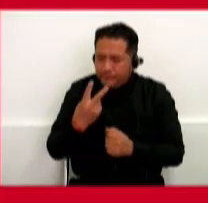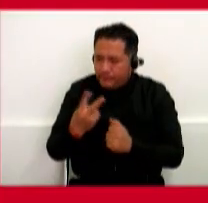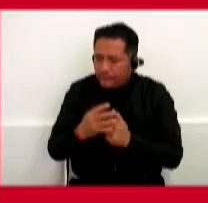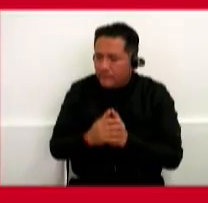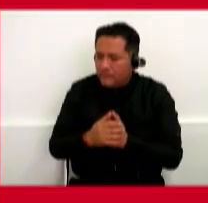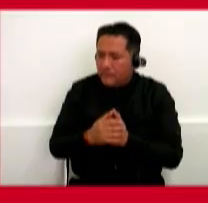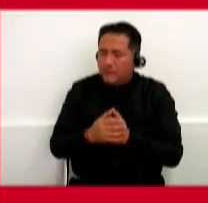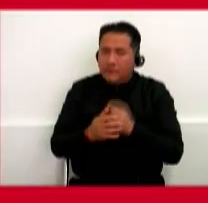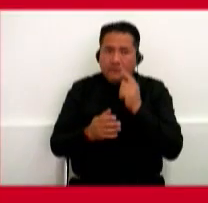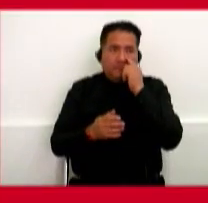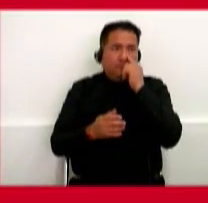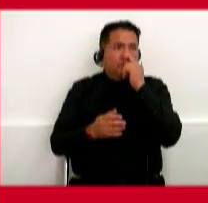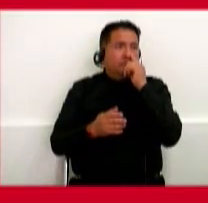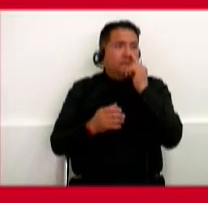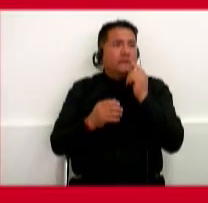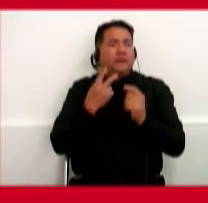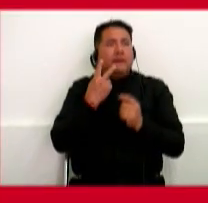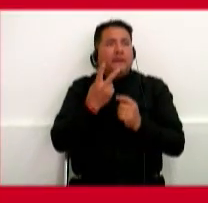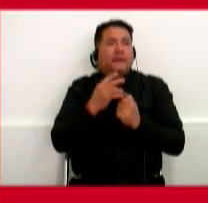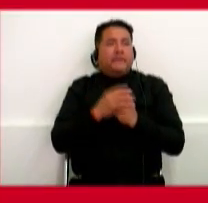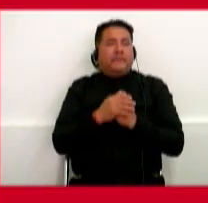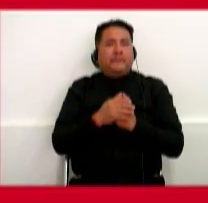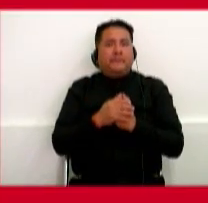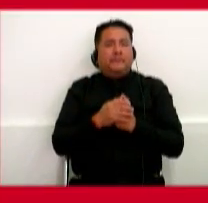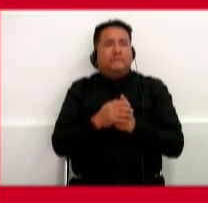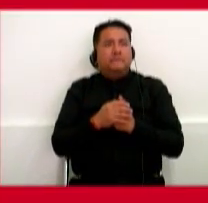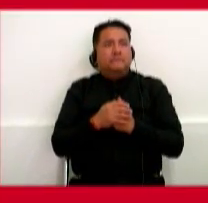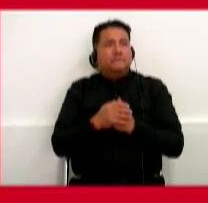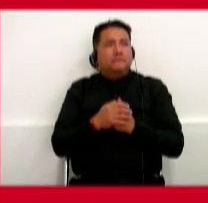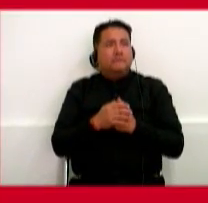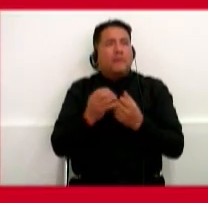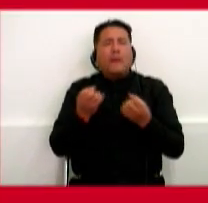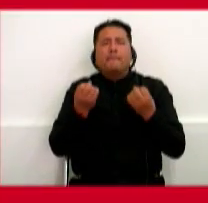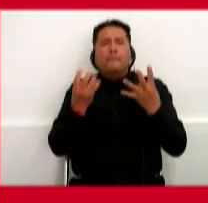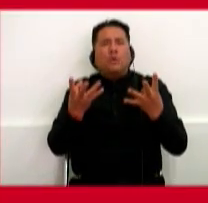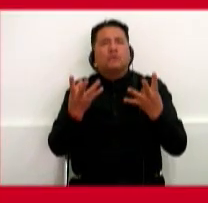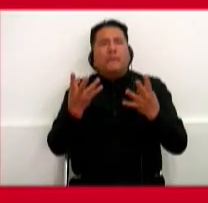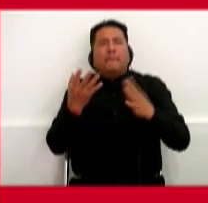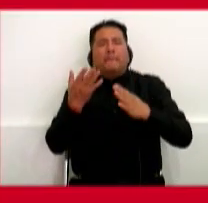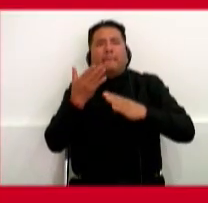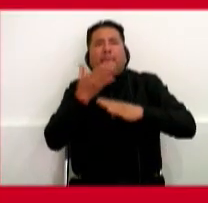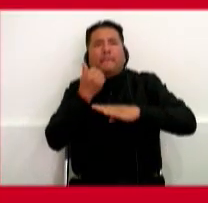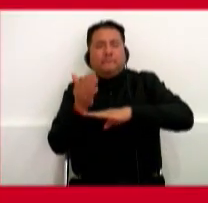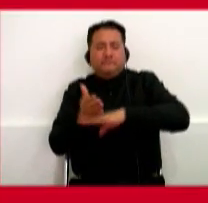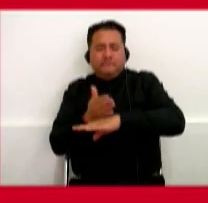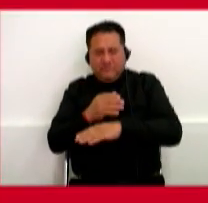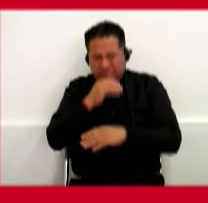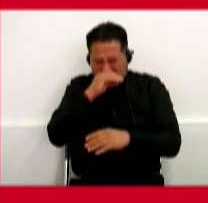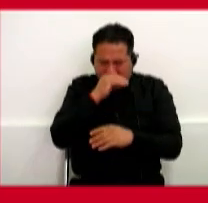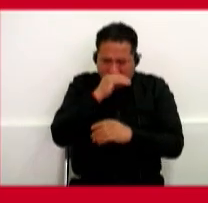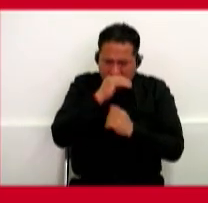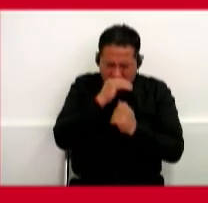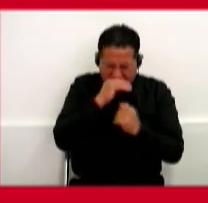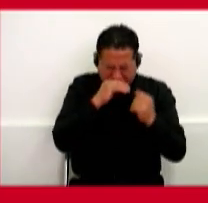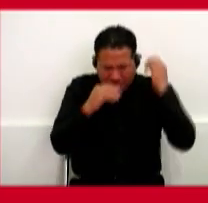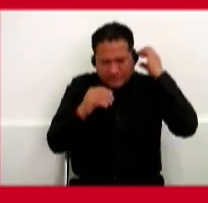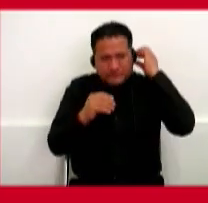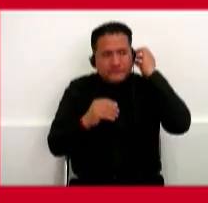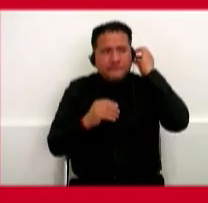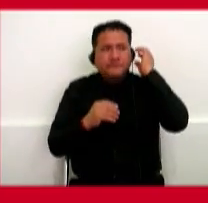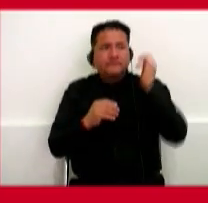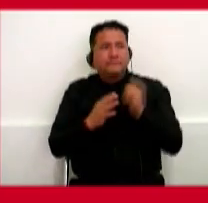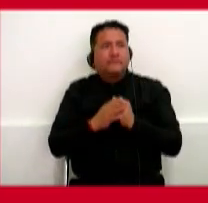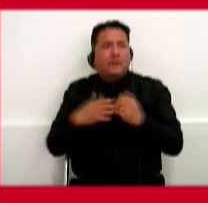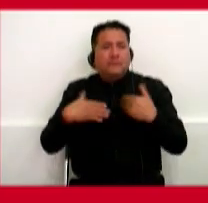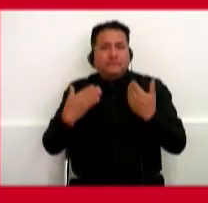cual tuvimos mucha interacción con los potenciales clientes finales, con los que tenían la necesidad, para poder